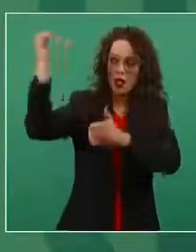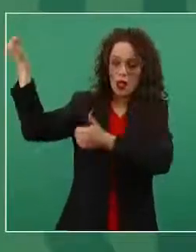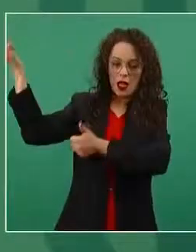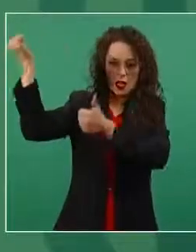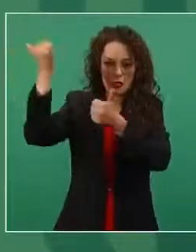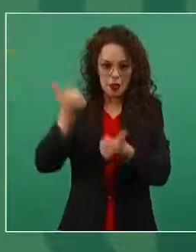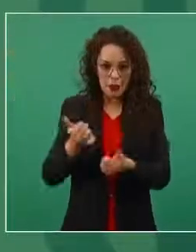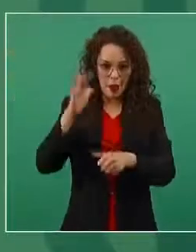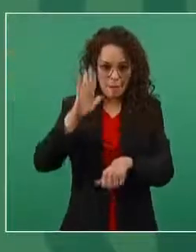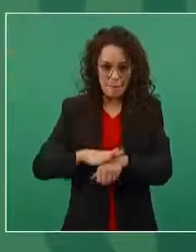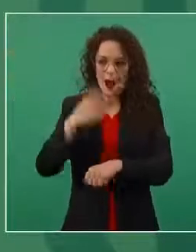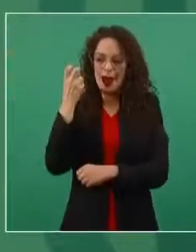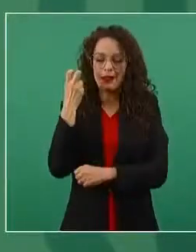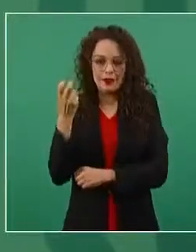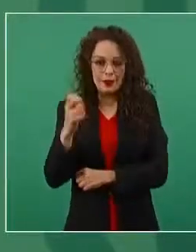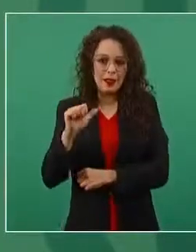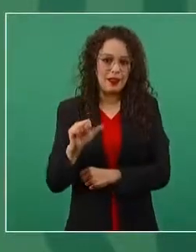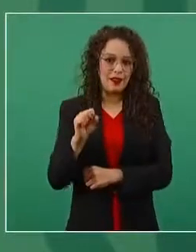adicional